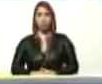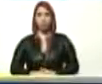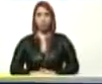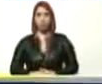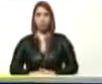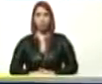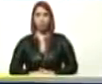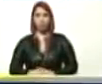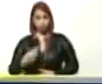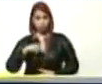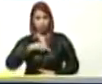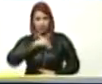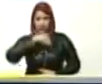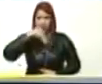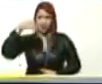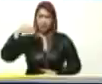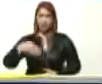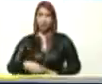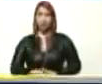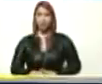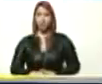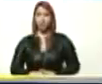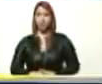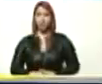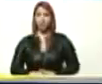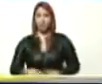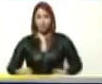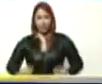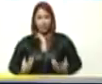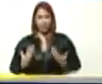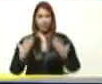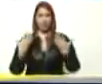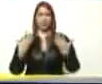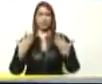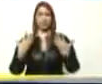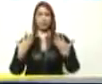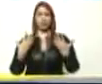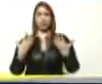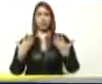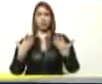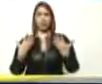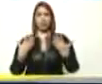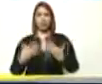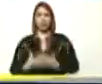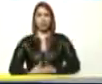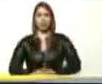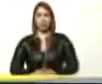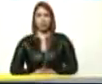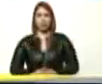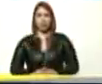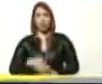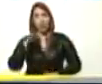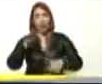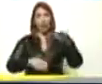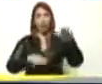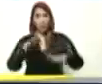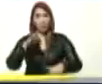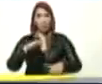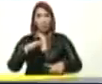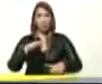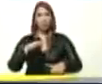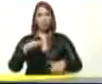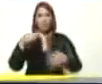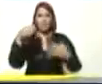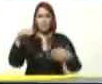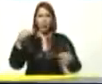nuestra esencia que se expresa a través se expresa a veces a través de un papelito